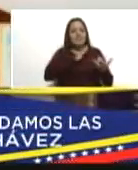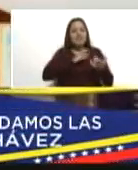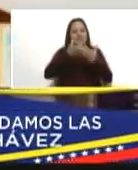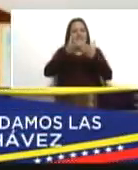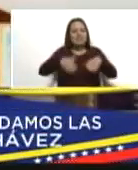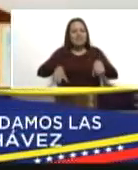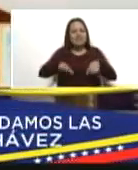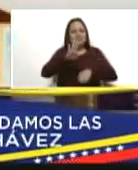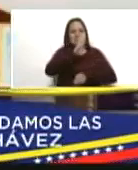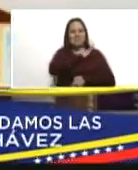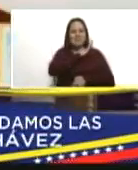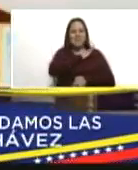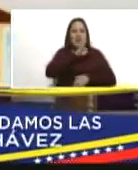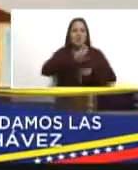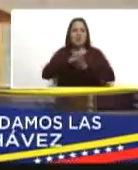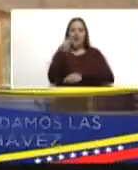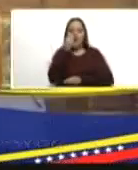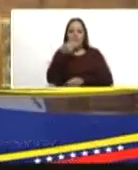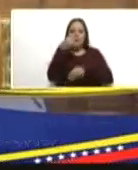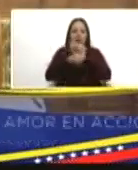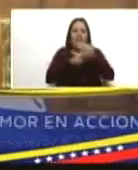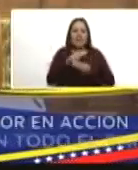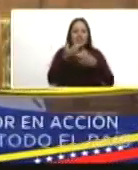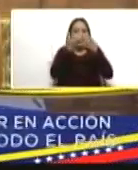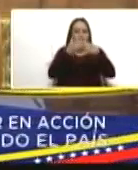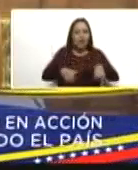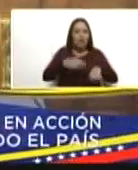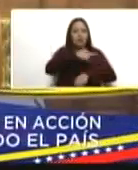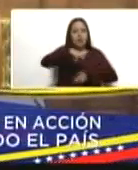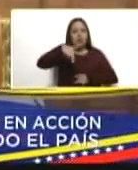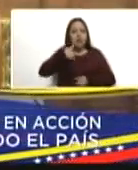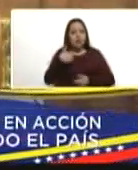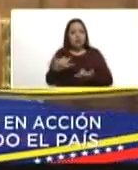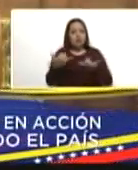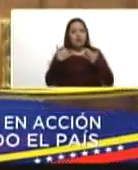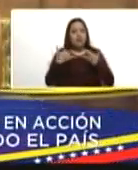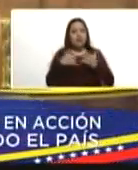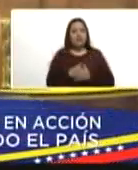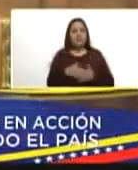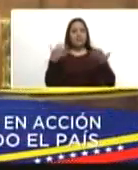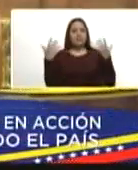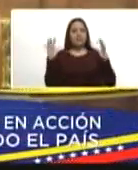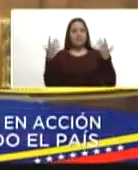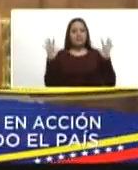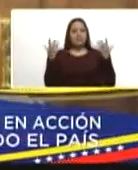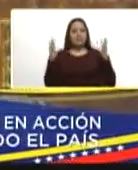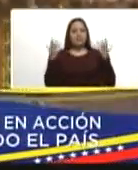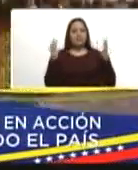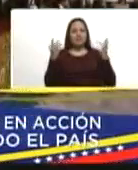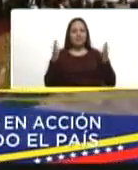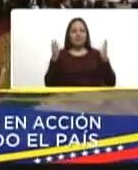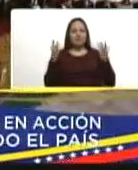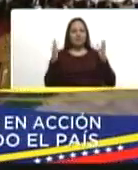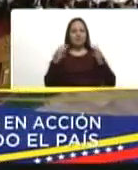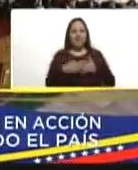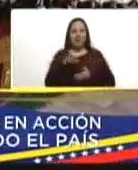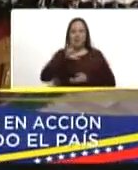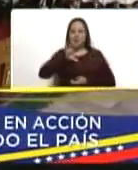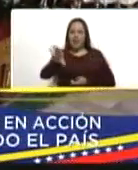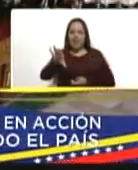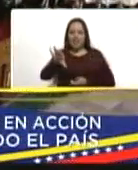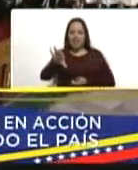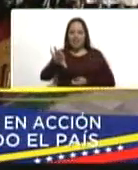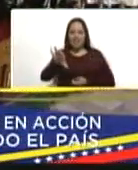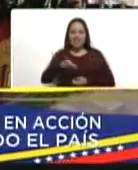propios porque comemos y producimos los huevos nosotros un país con